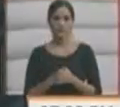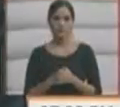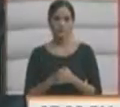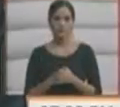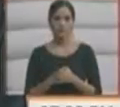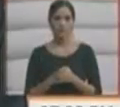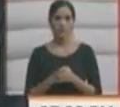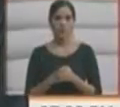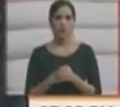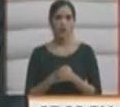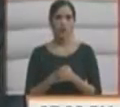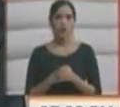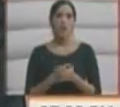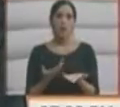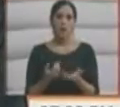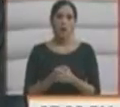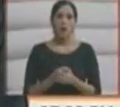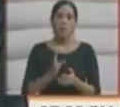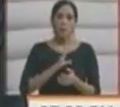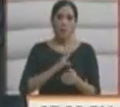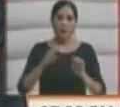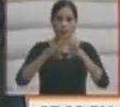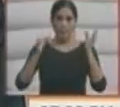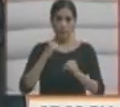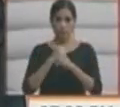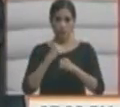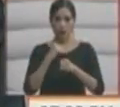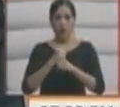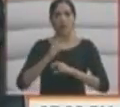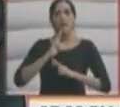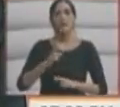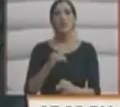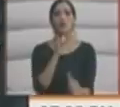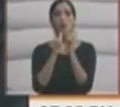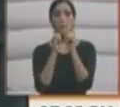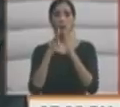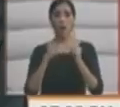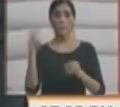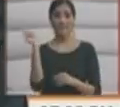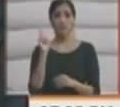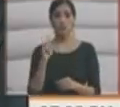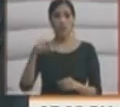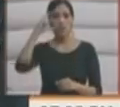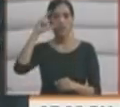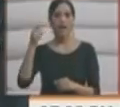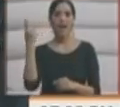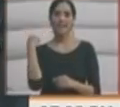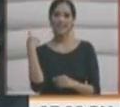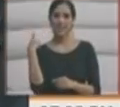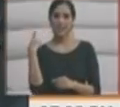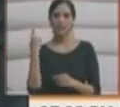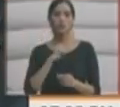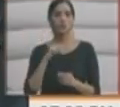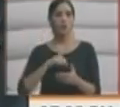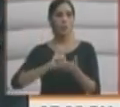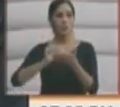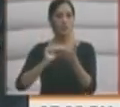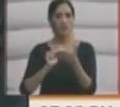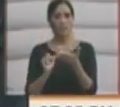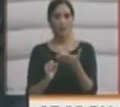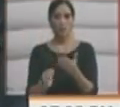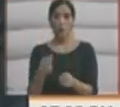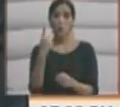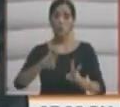de las mesas de trabajo y los resultados, debemos informar a toda Venezuela que el día de ayer hemos firmado un